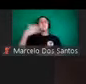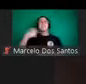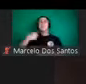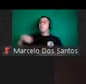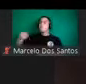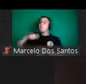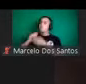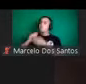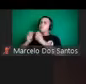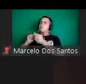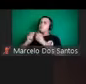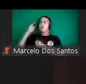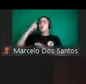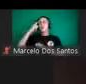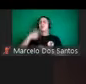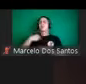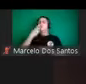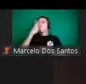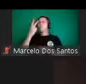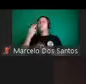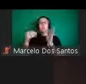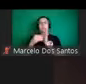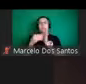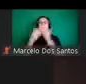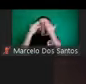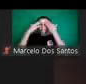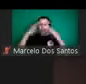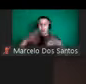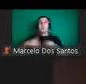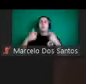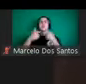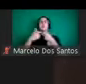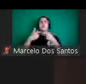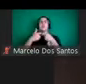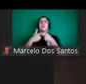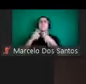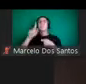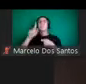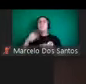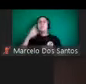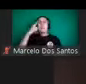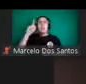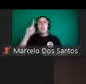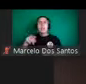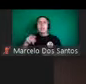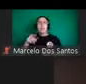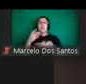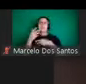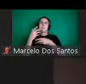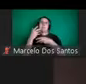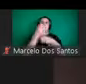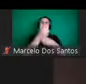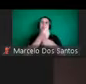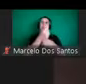ASO Empoderadores como apoyo para la asociación,